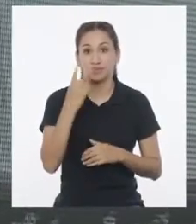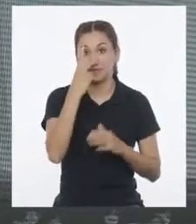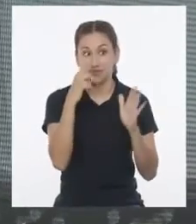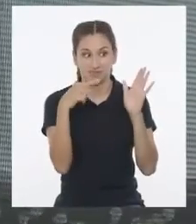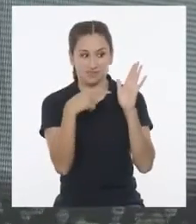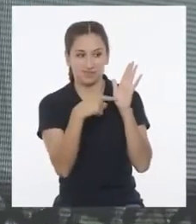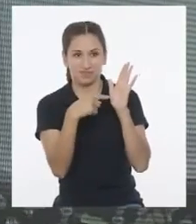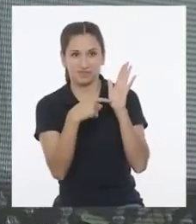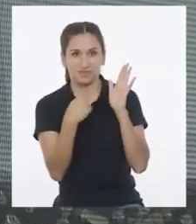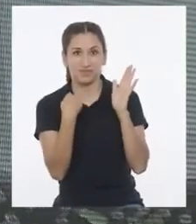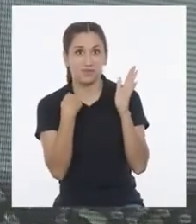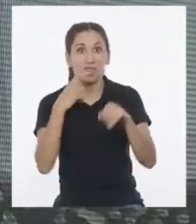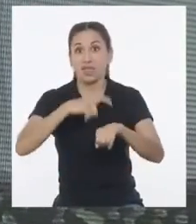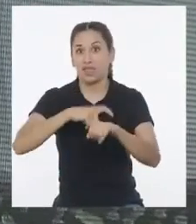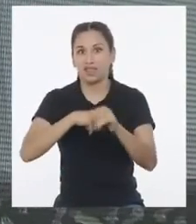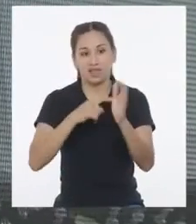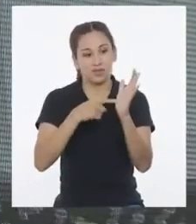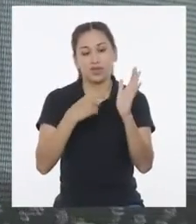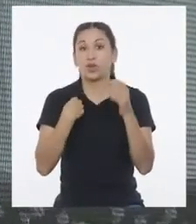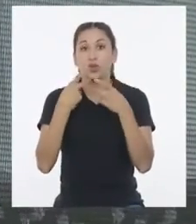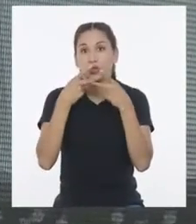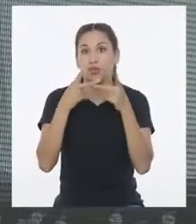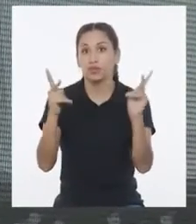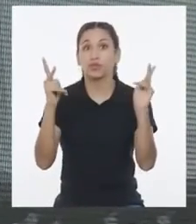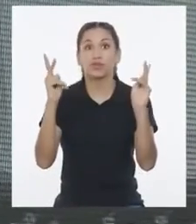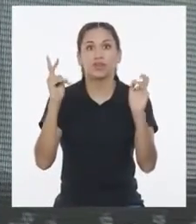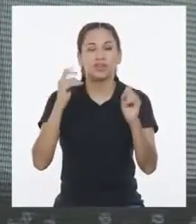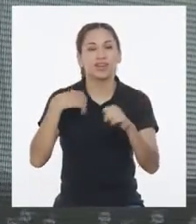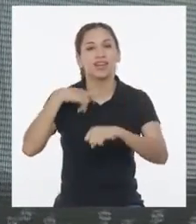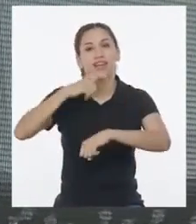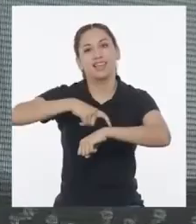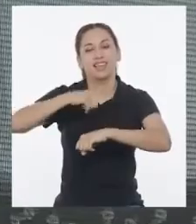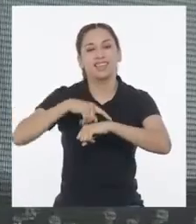Viajaré por el tiempo para difundir la inseguridad